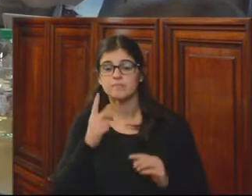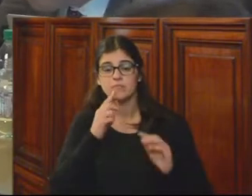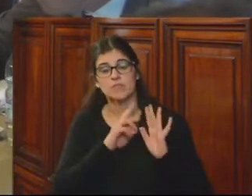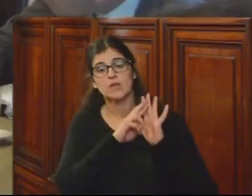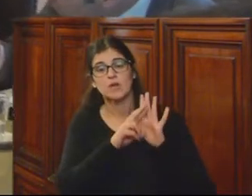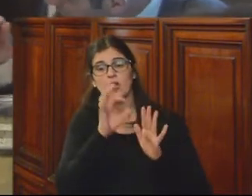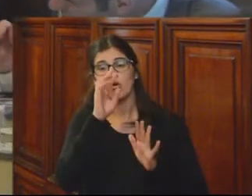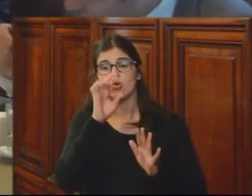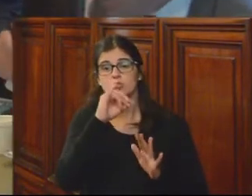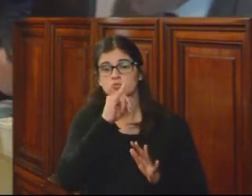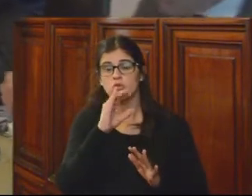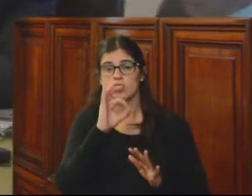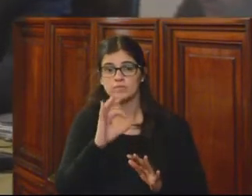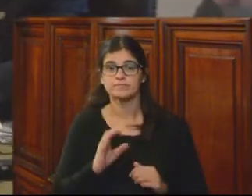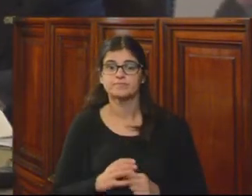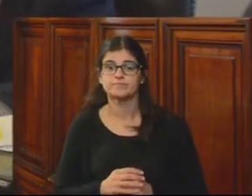Orozco.